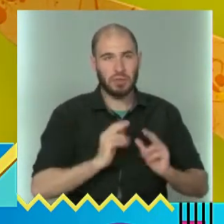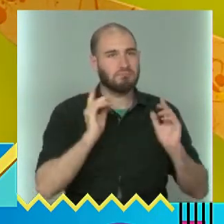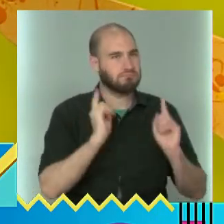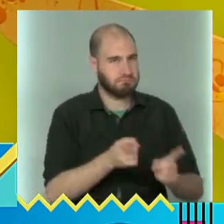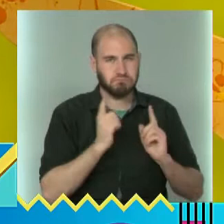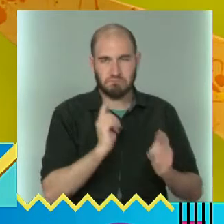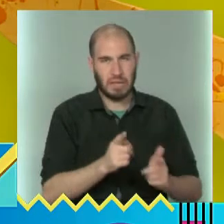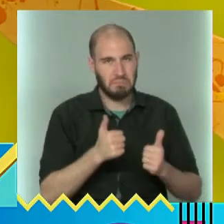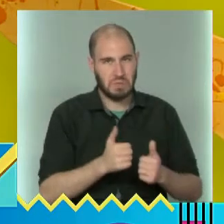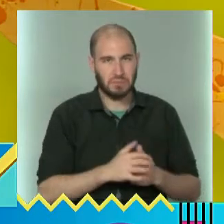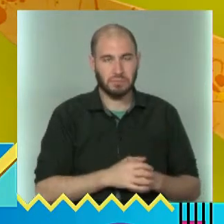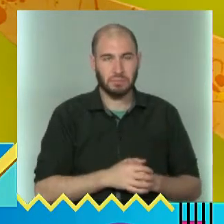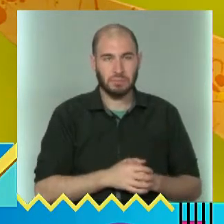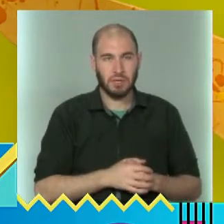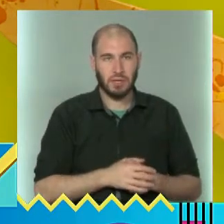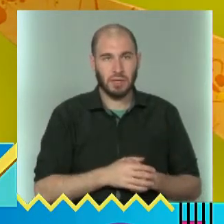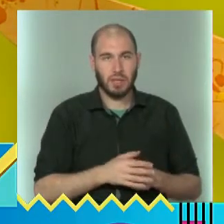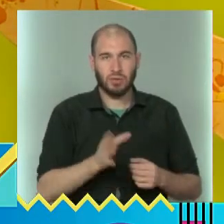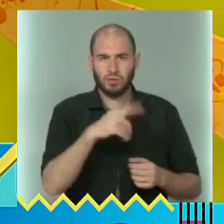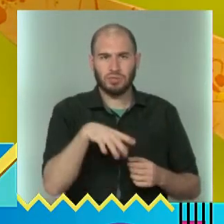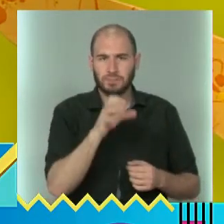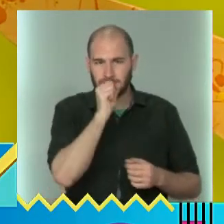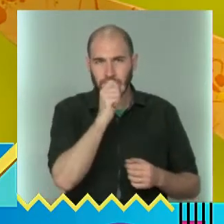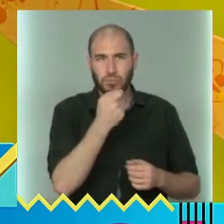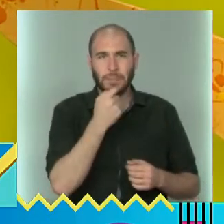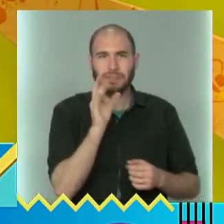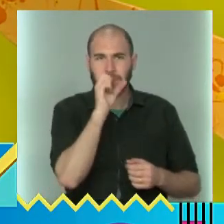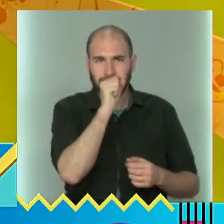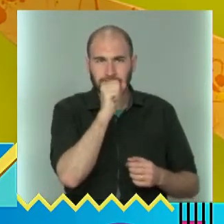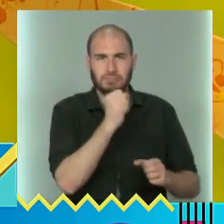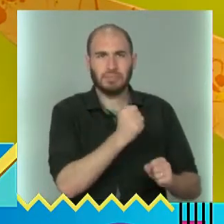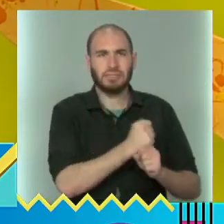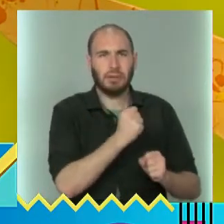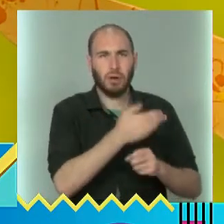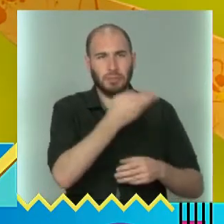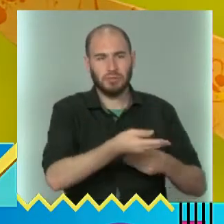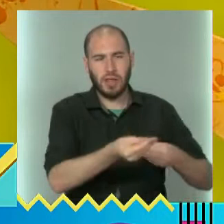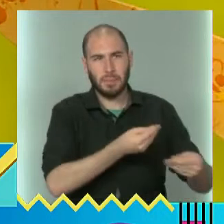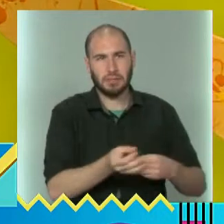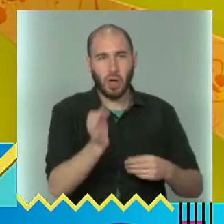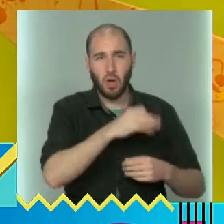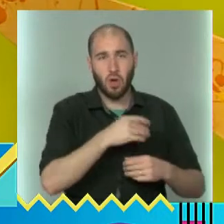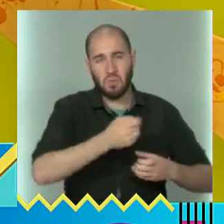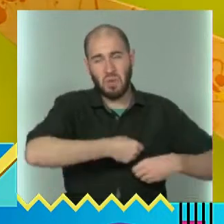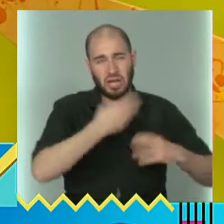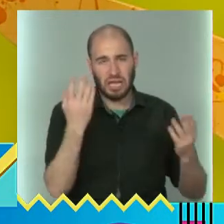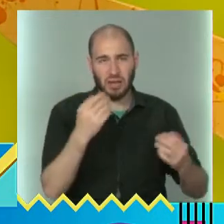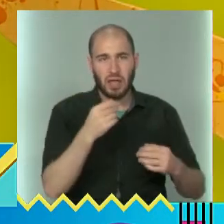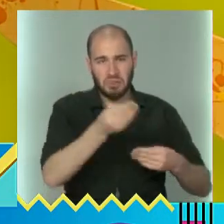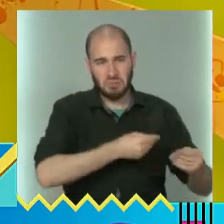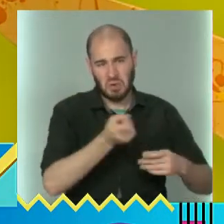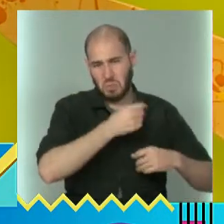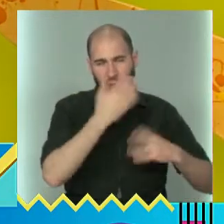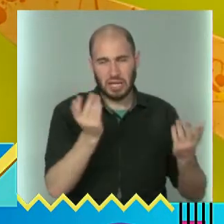cual, la confidencialidad. Por ejemplo, imagínate estar trabajando con un empresario o quien sea, no necesariamente un